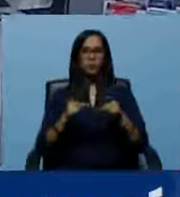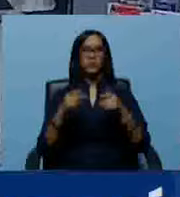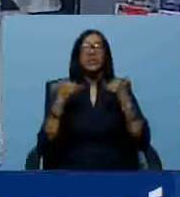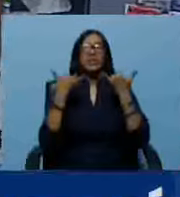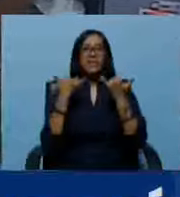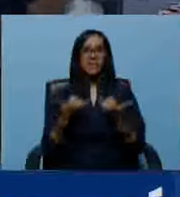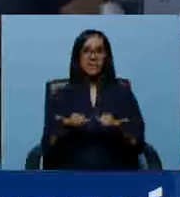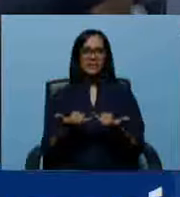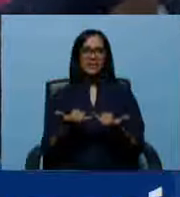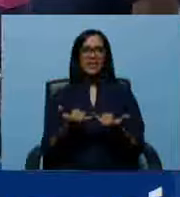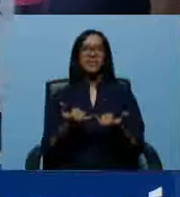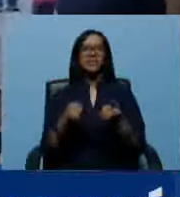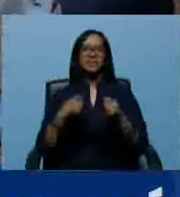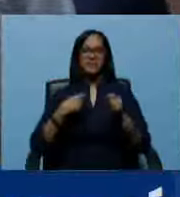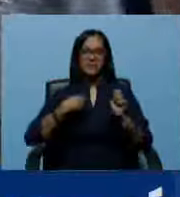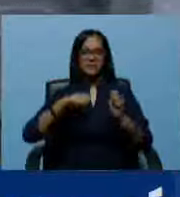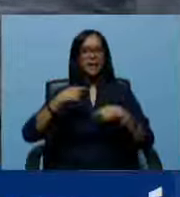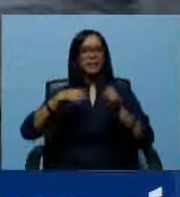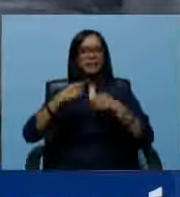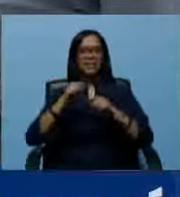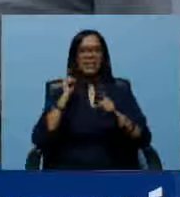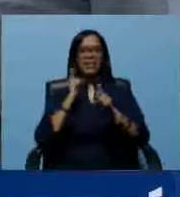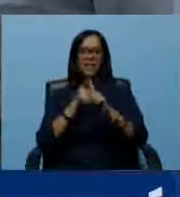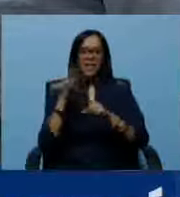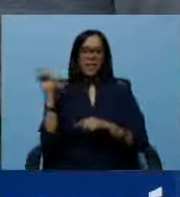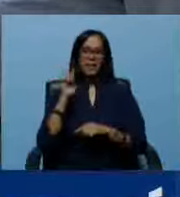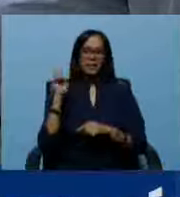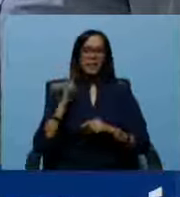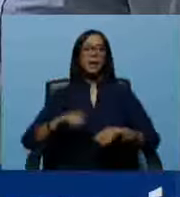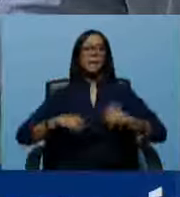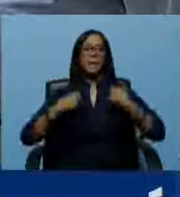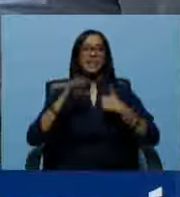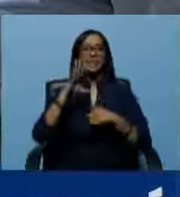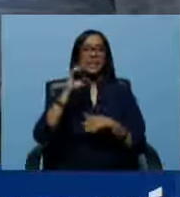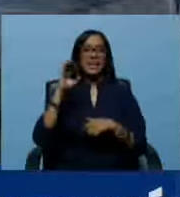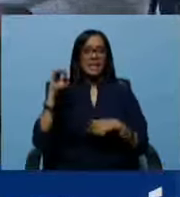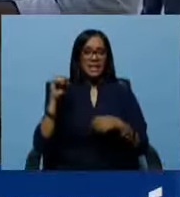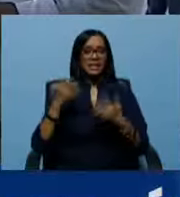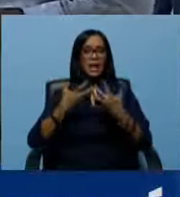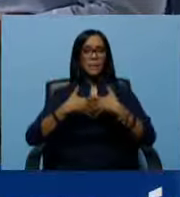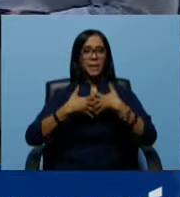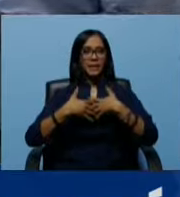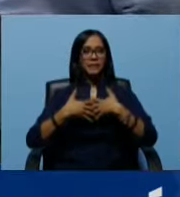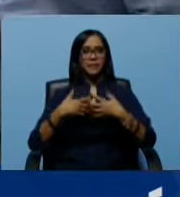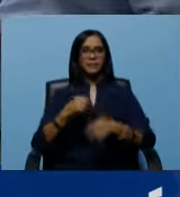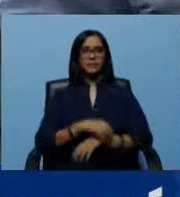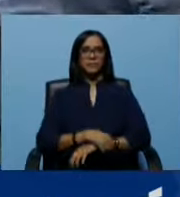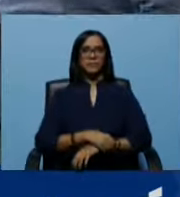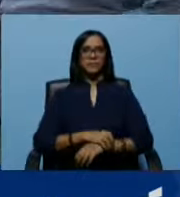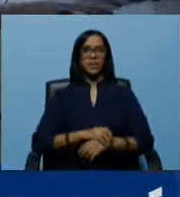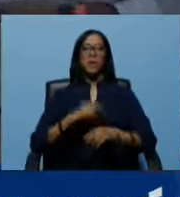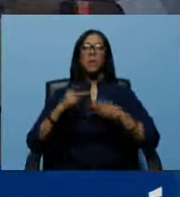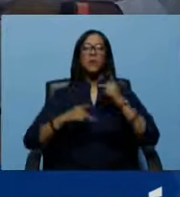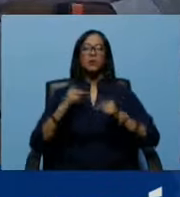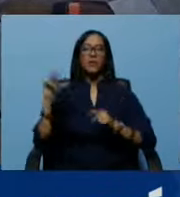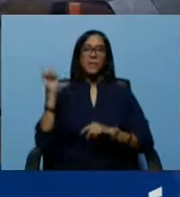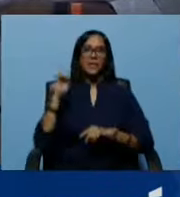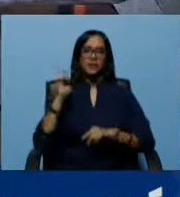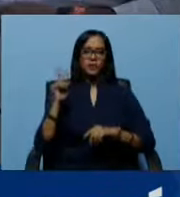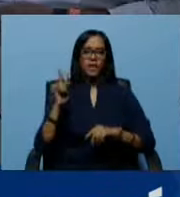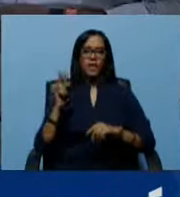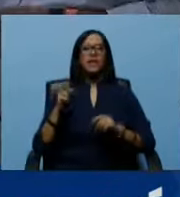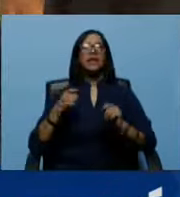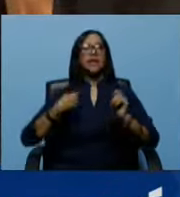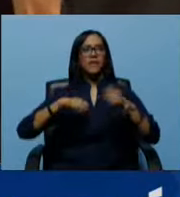están exportando desde Venezuela. Más de 500 empresas exportan, producen en Venezuela y exportan